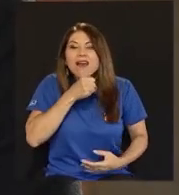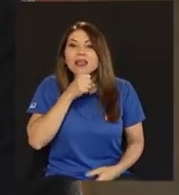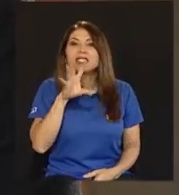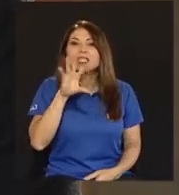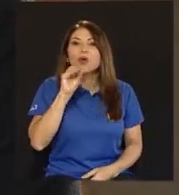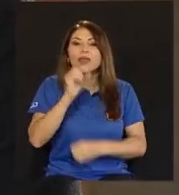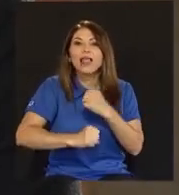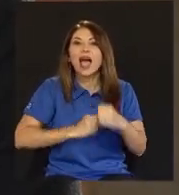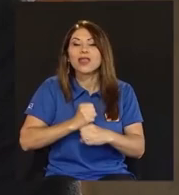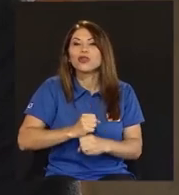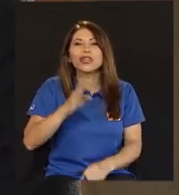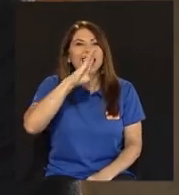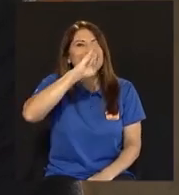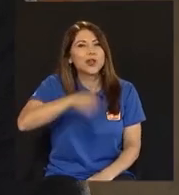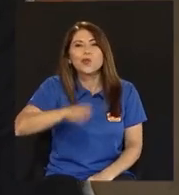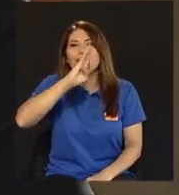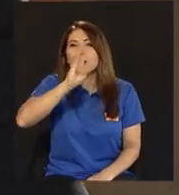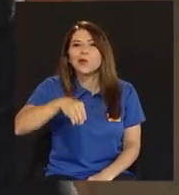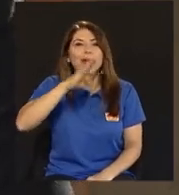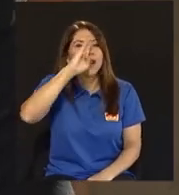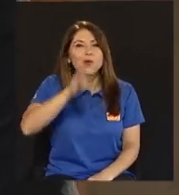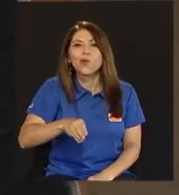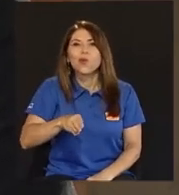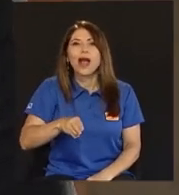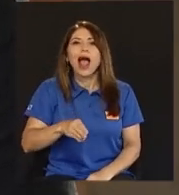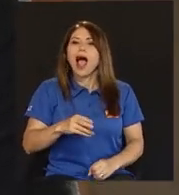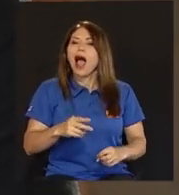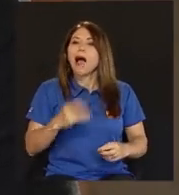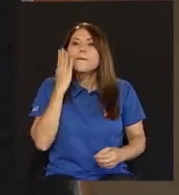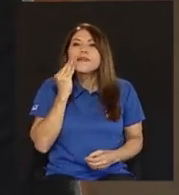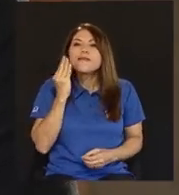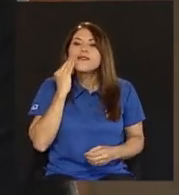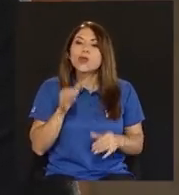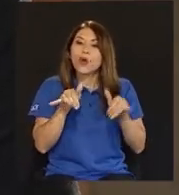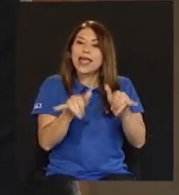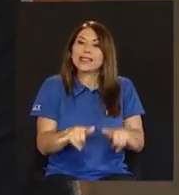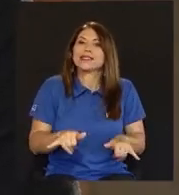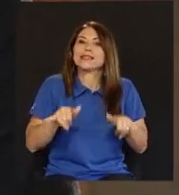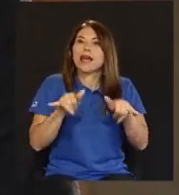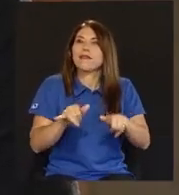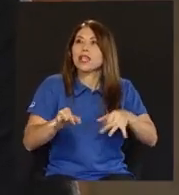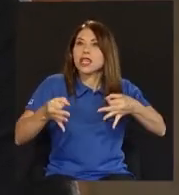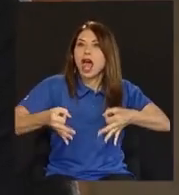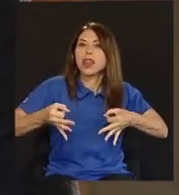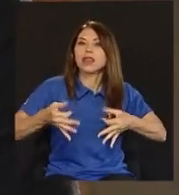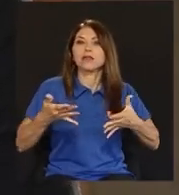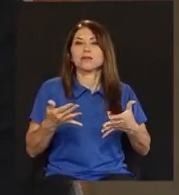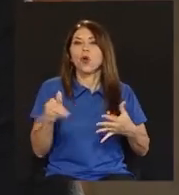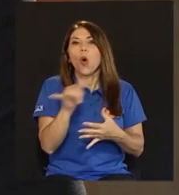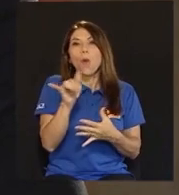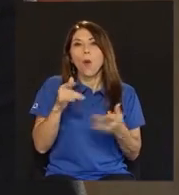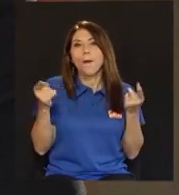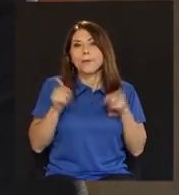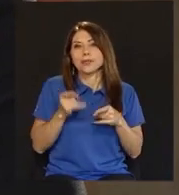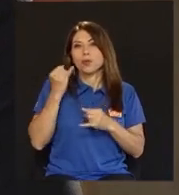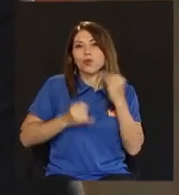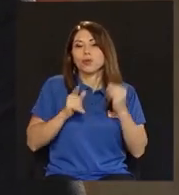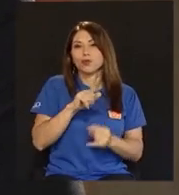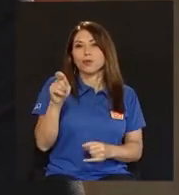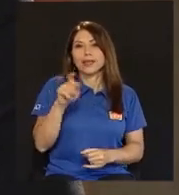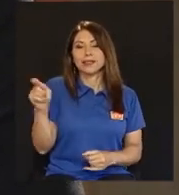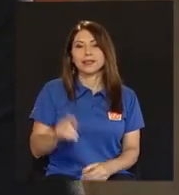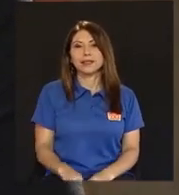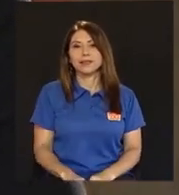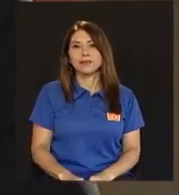una estabilidad en los precios internos como se ha vivido en los últimos meses. Como le decía,